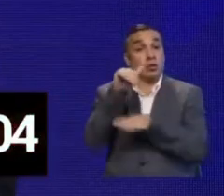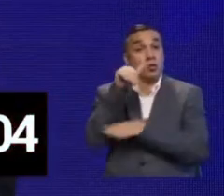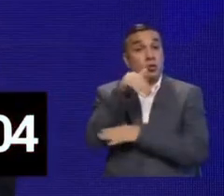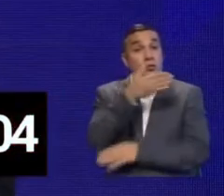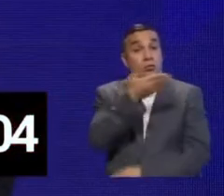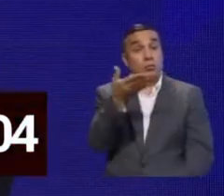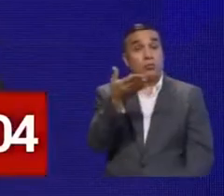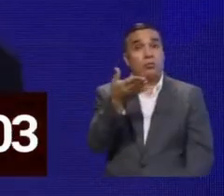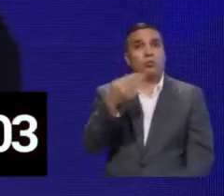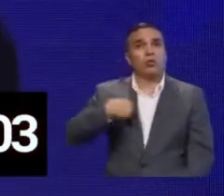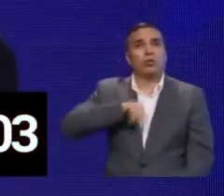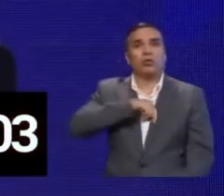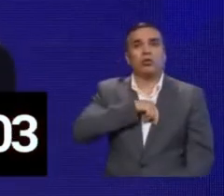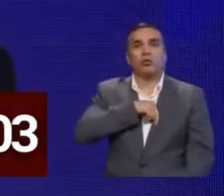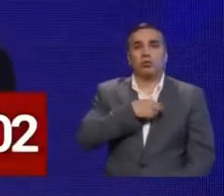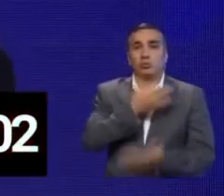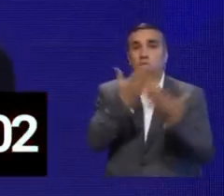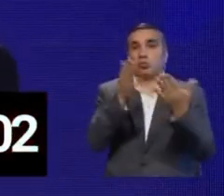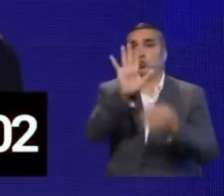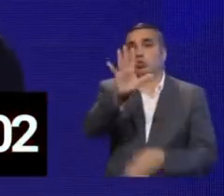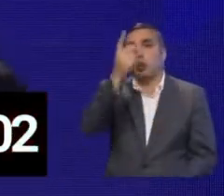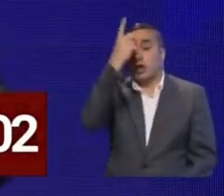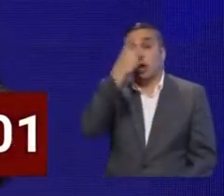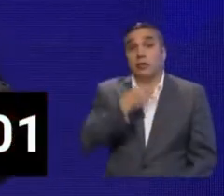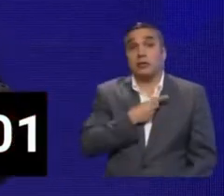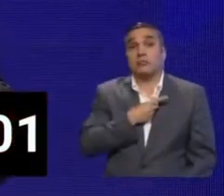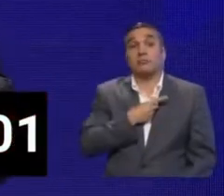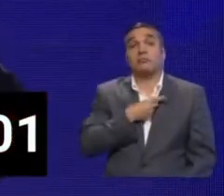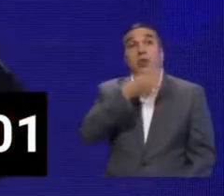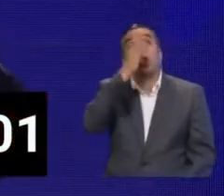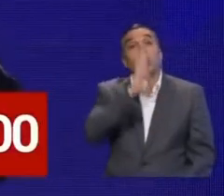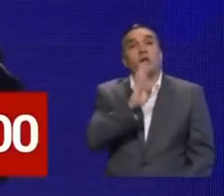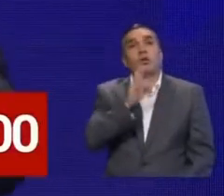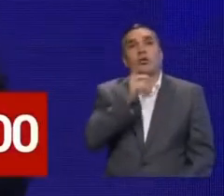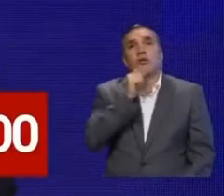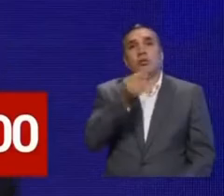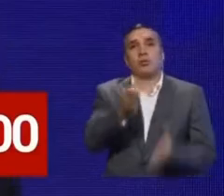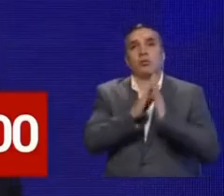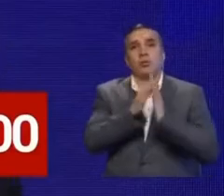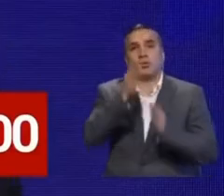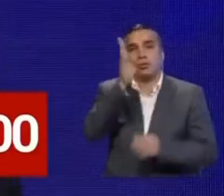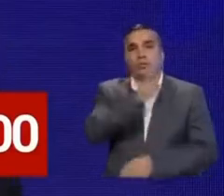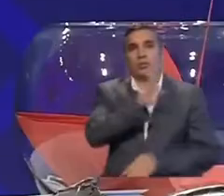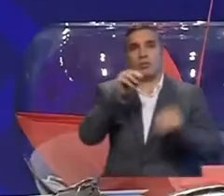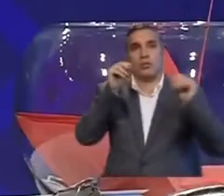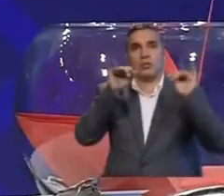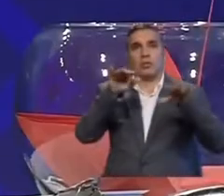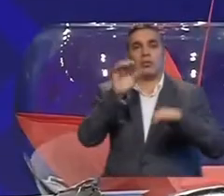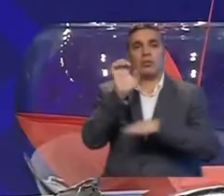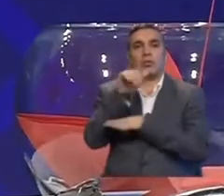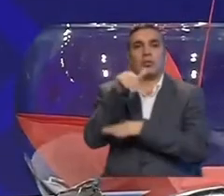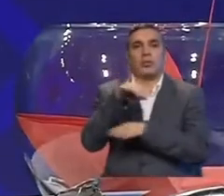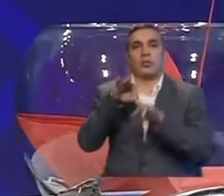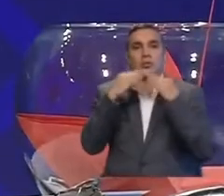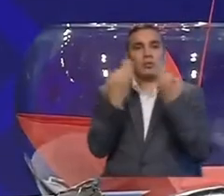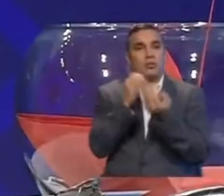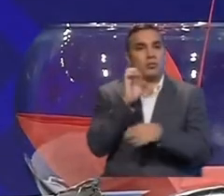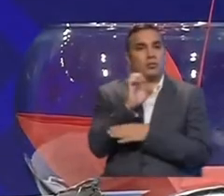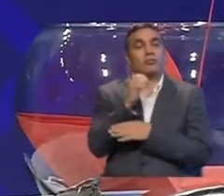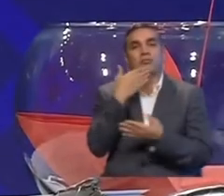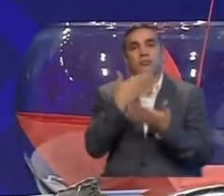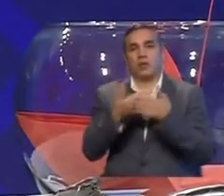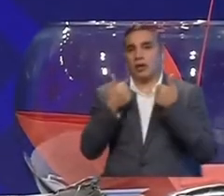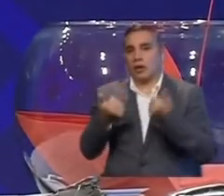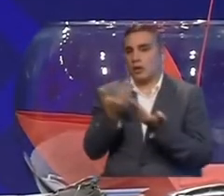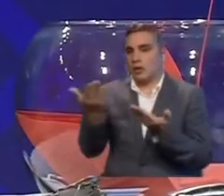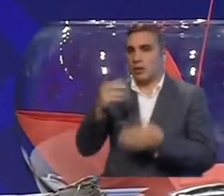ecuatorianos, estamos en manos de ustedes, en manos de Dios, a quien le pido que bendiga al Ecuador y a la familia. Gracias, candidato